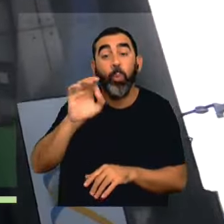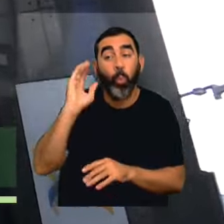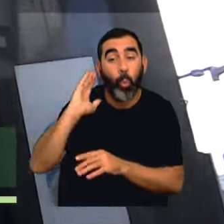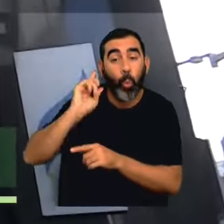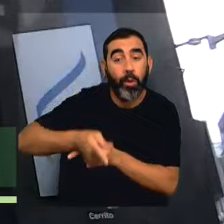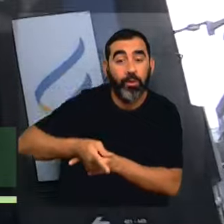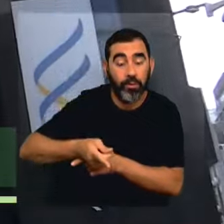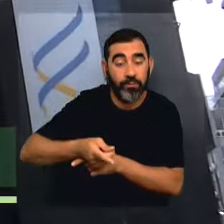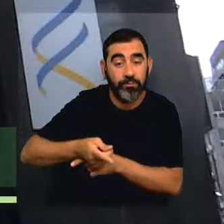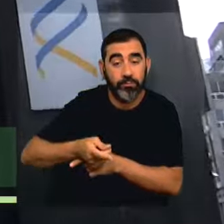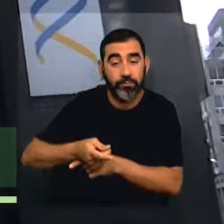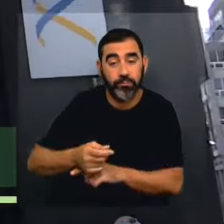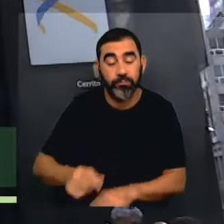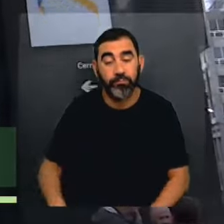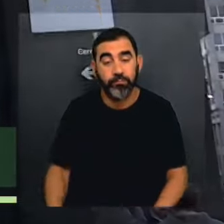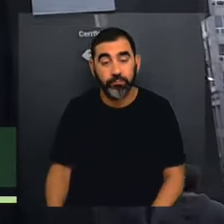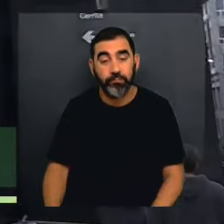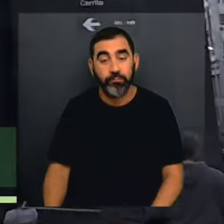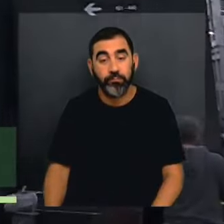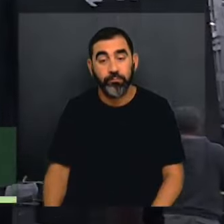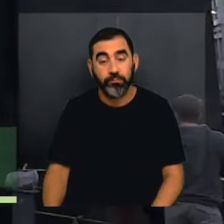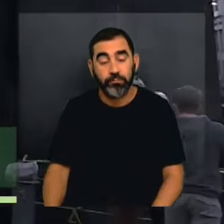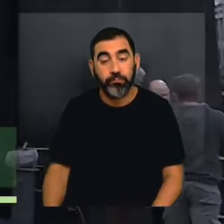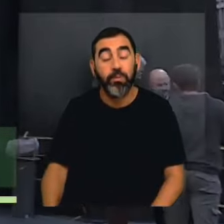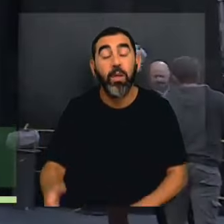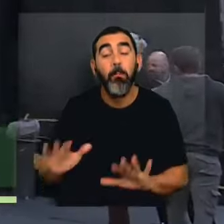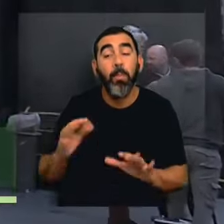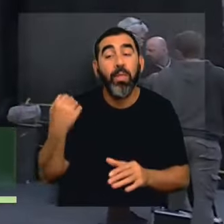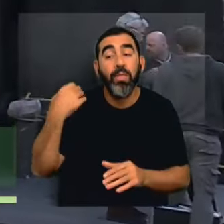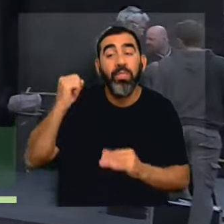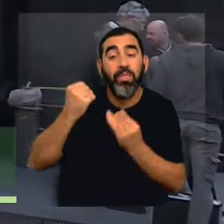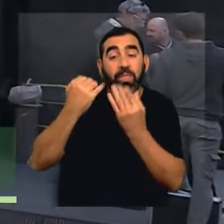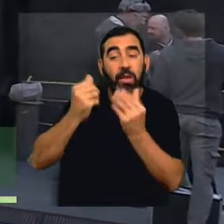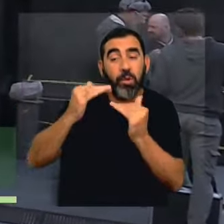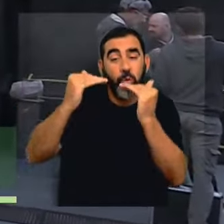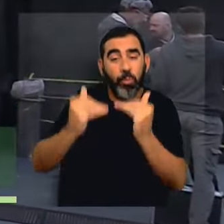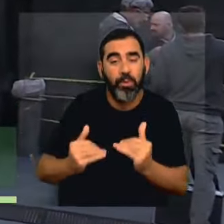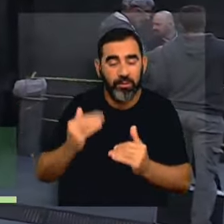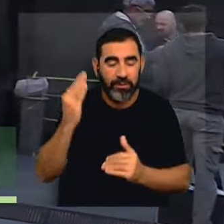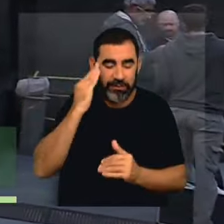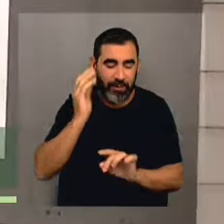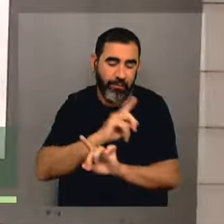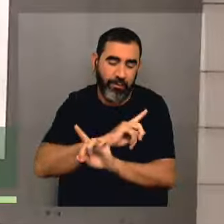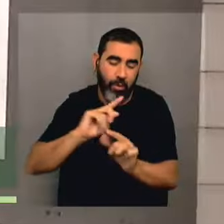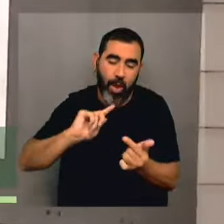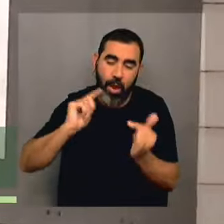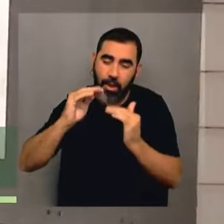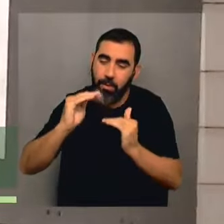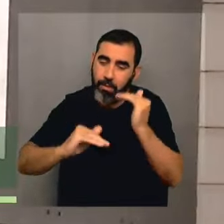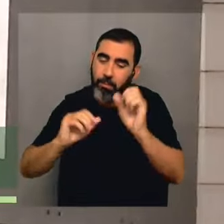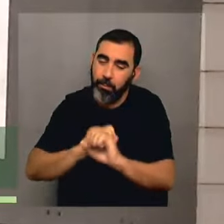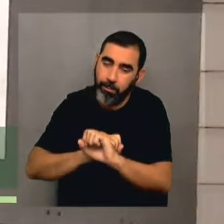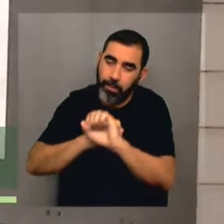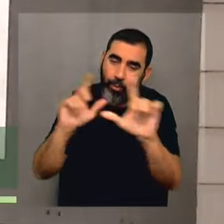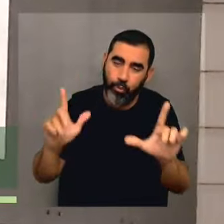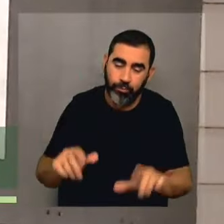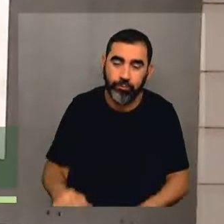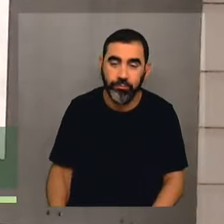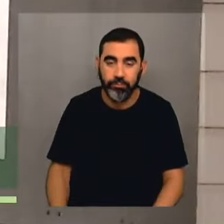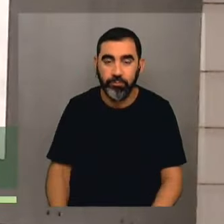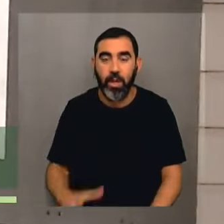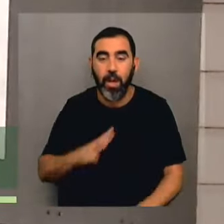toces bueno Capaz que la presencia del crimen organizado bajó lavado bajó todos sabemos que no que subió que aumentó Y si hay más